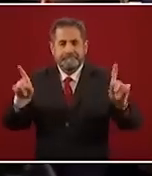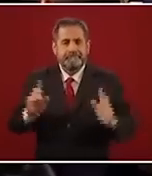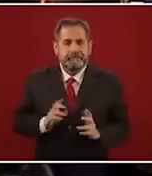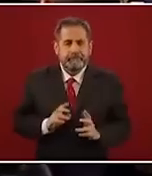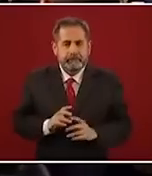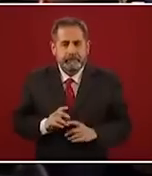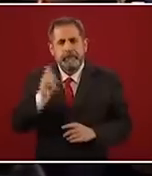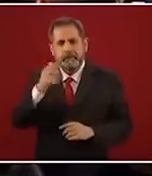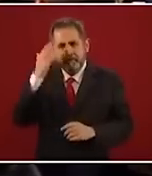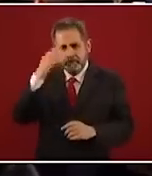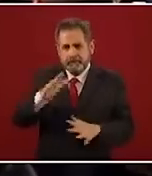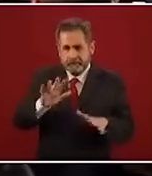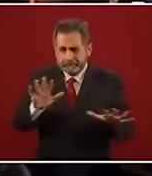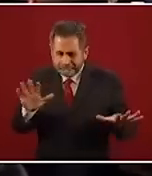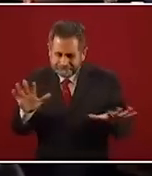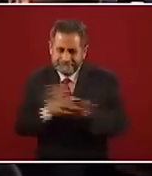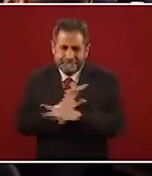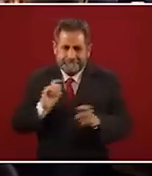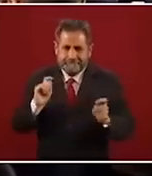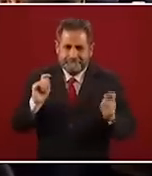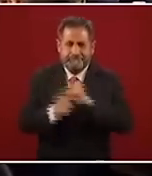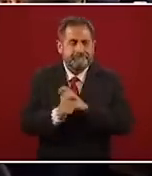Y saben que es un cambio